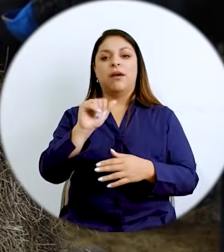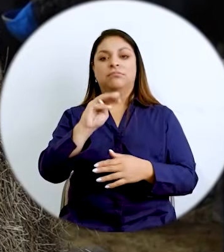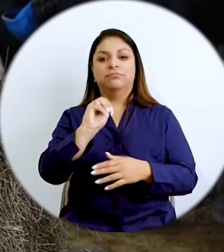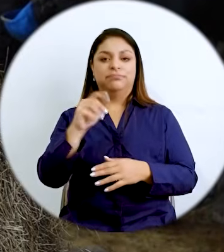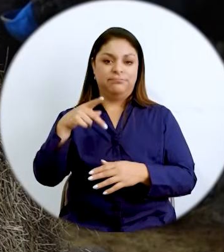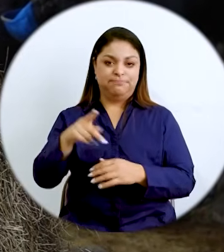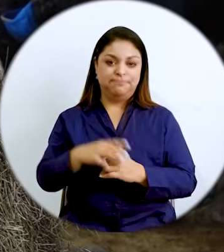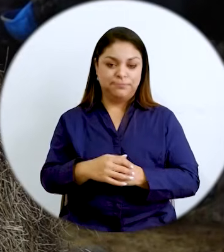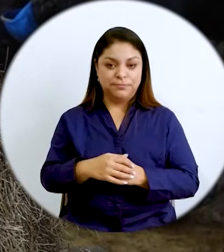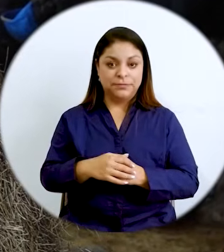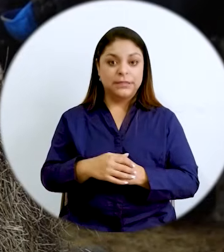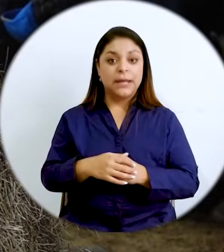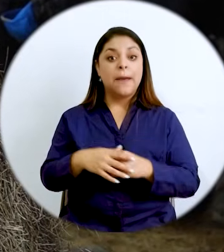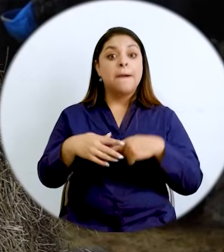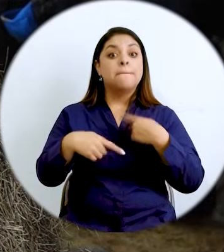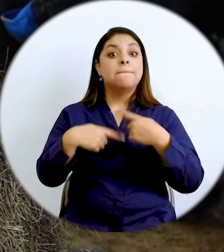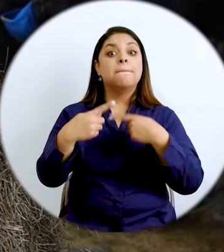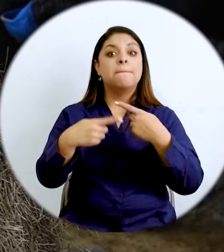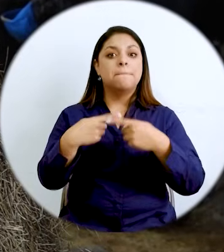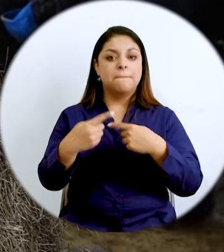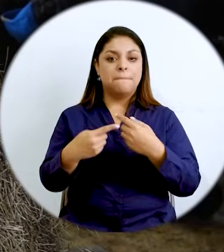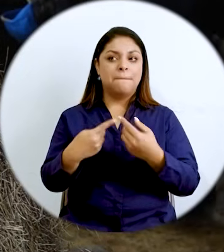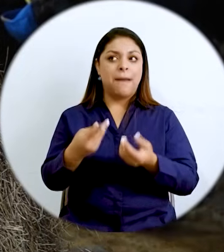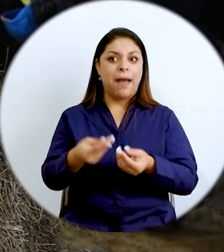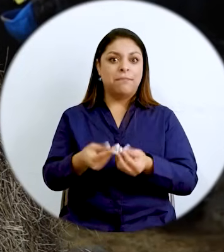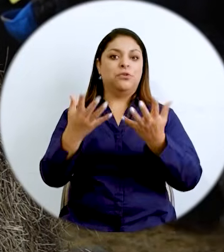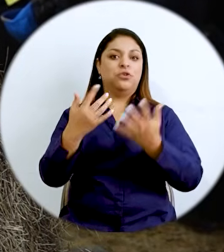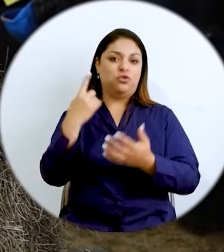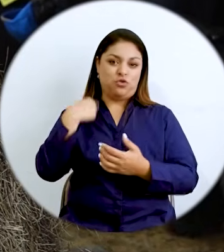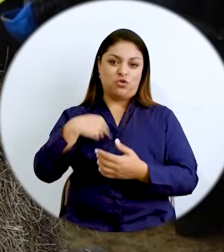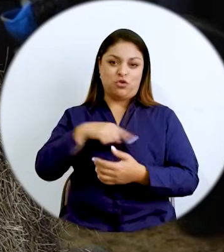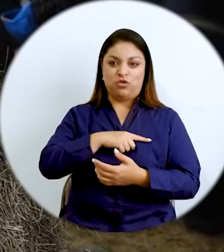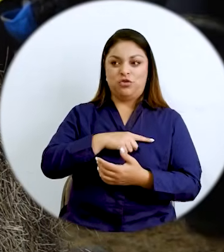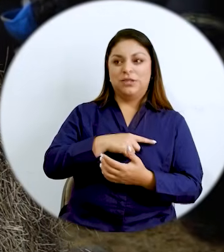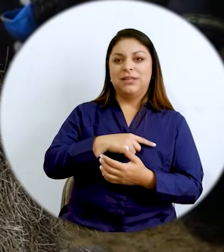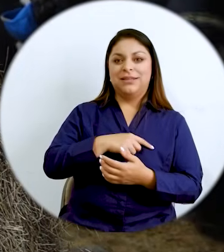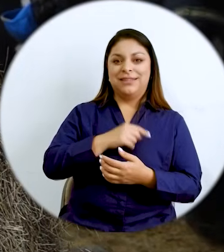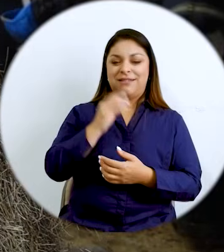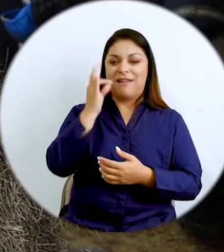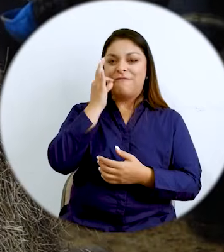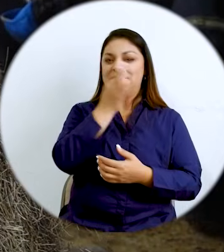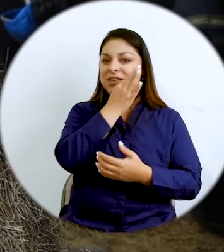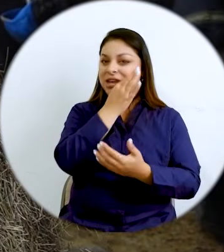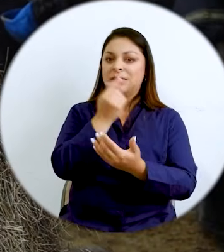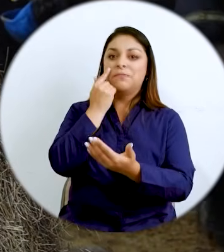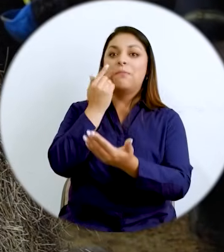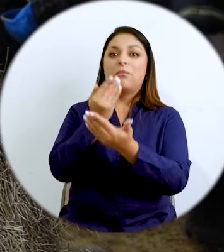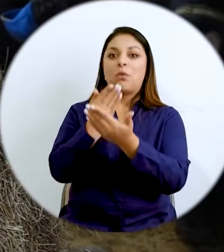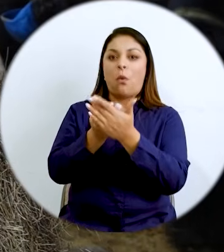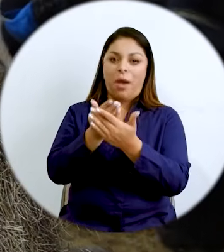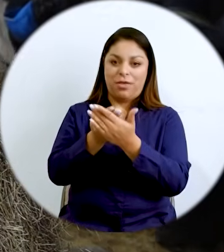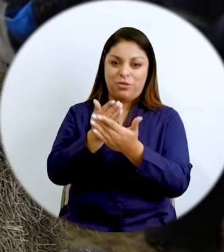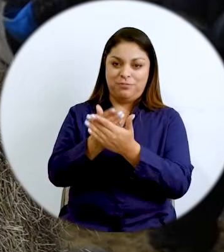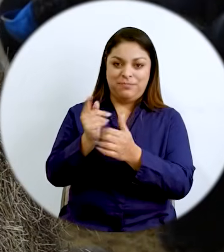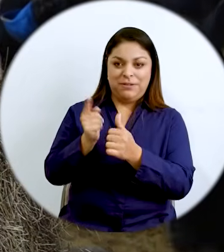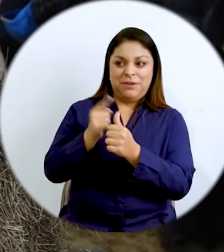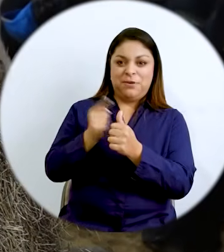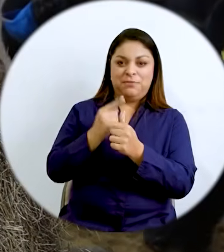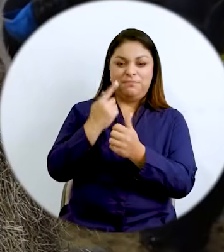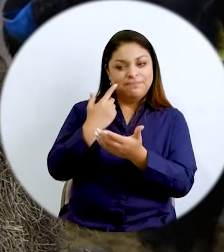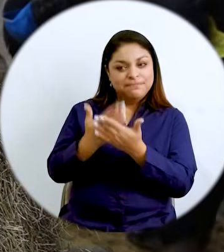Está en un plan de lanzamiento, entonces creo que nosotros somos de las fincas que estamos probándolo,